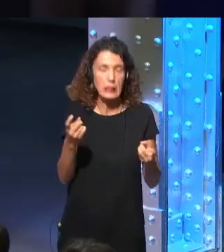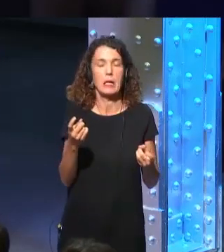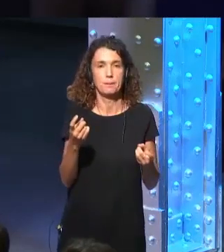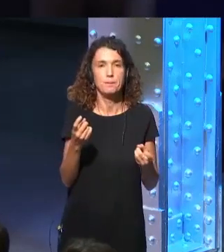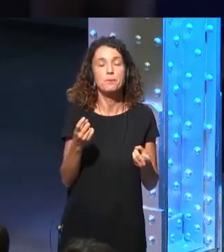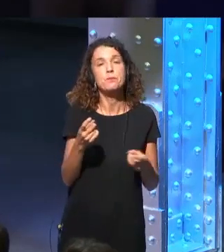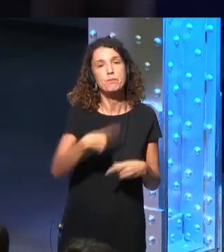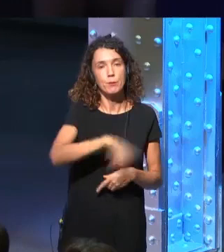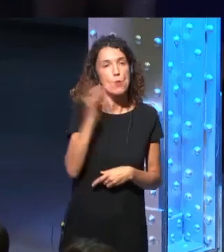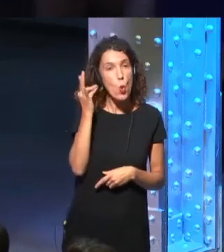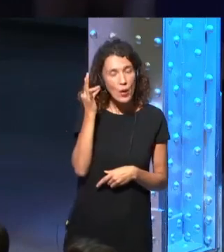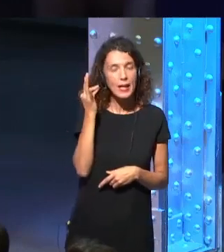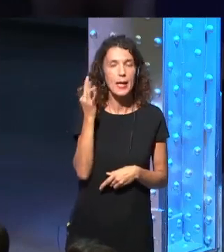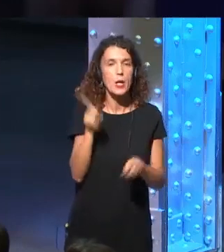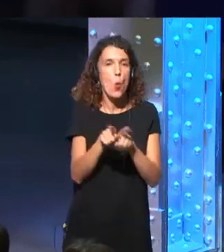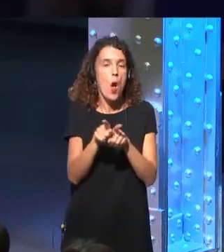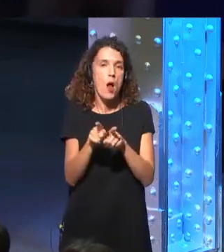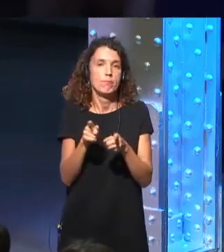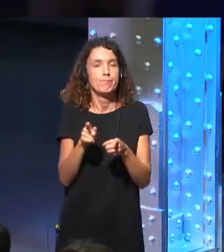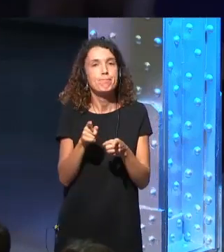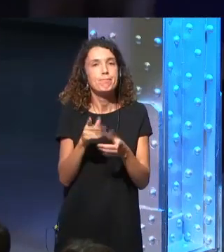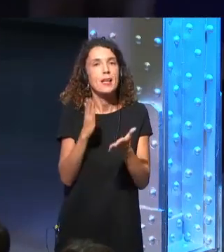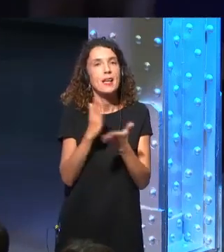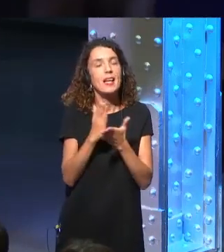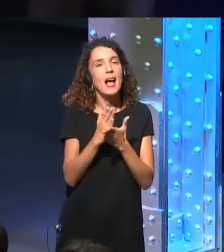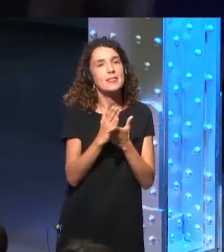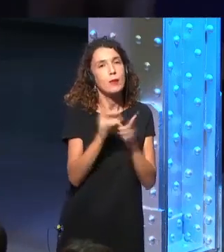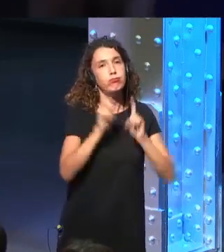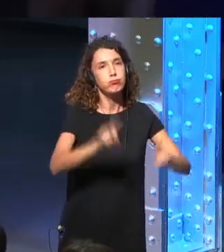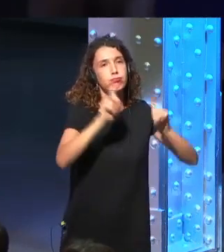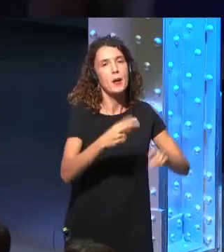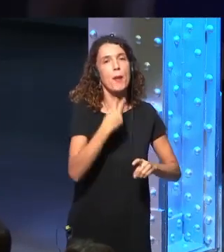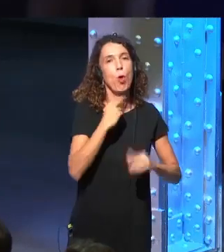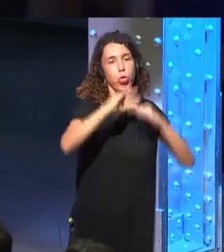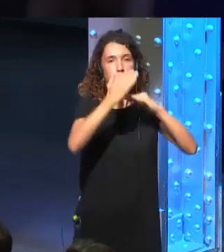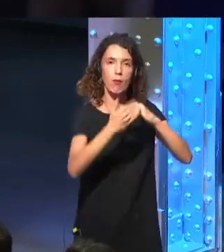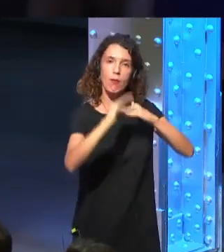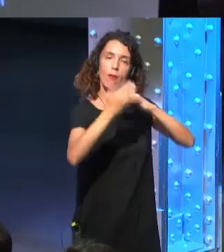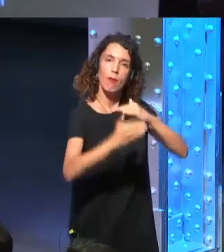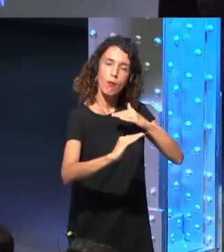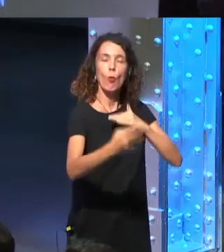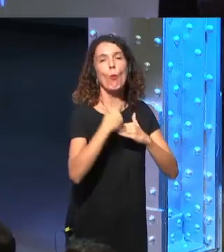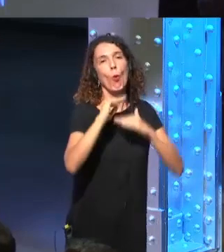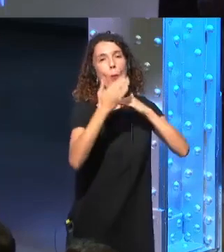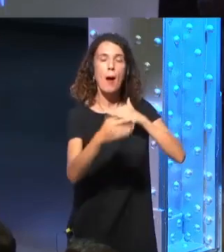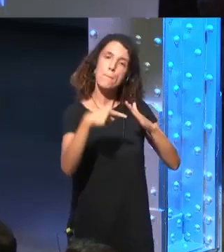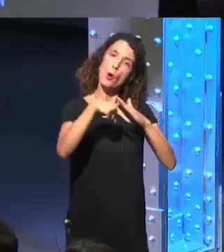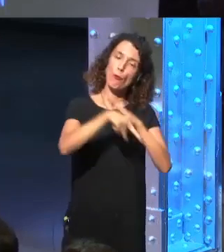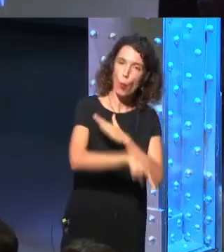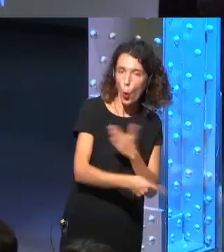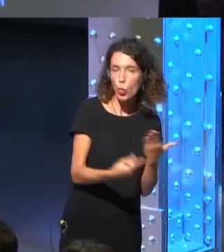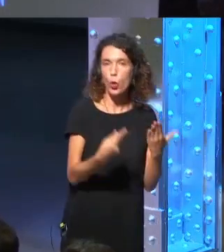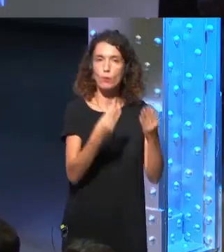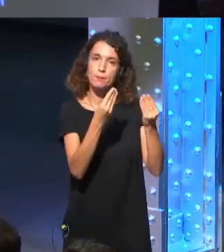Evidentemente, ellas reciben clases de modulación de la voz para tener un tono más profundo.